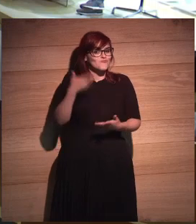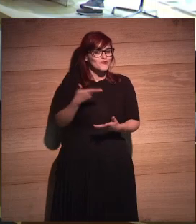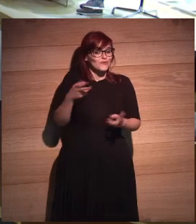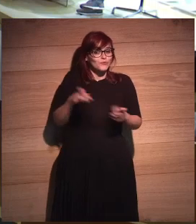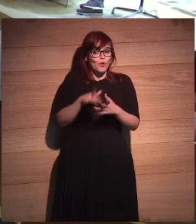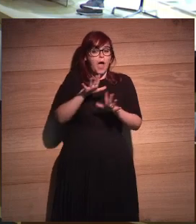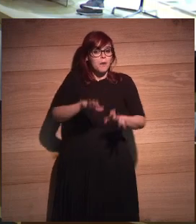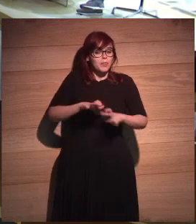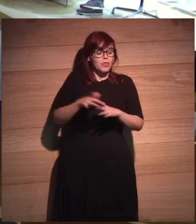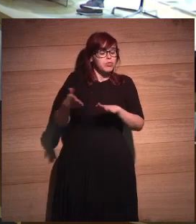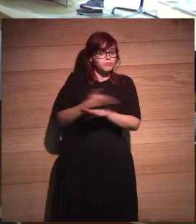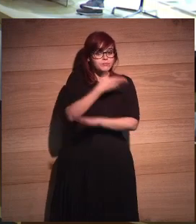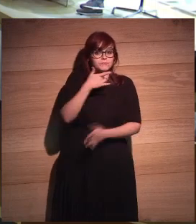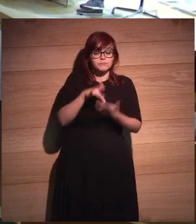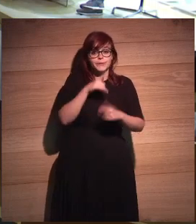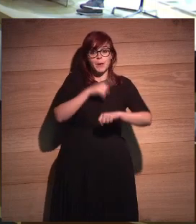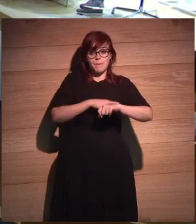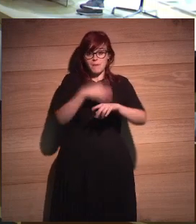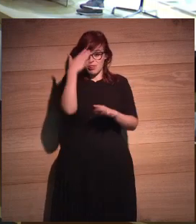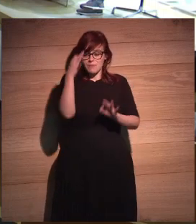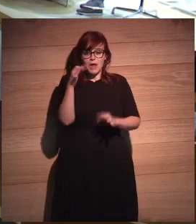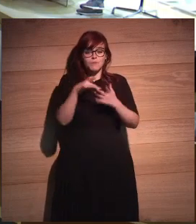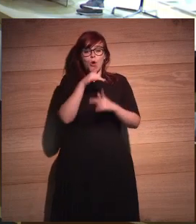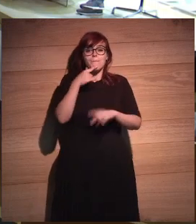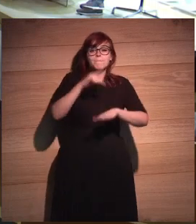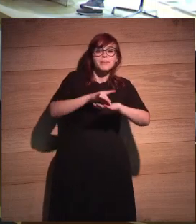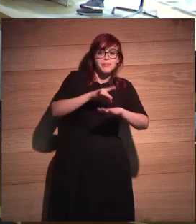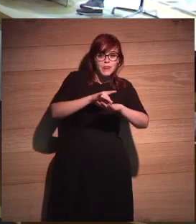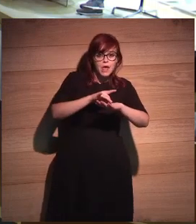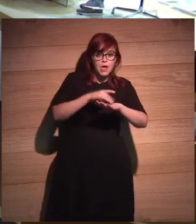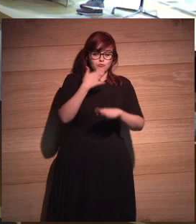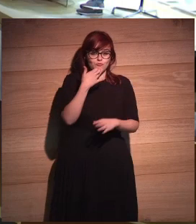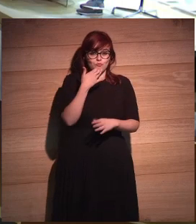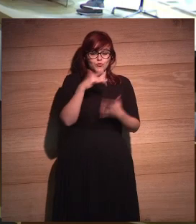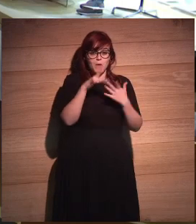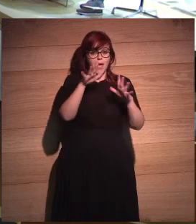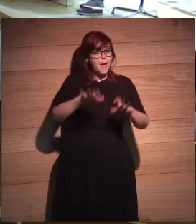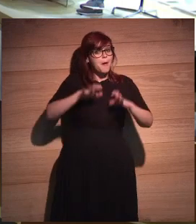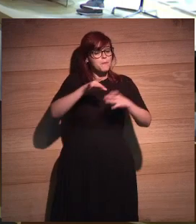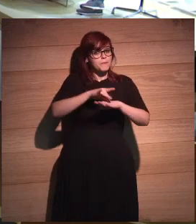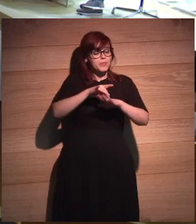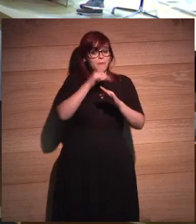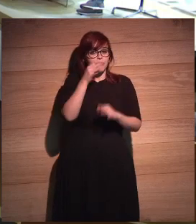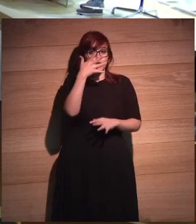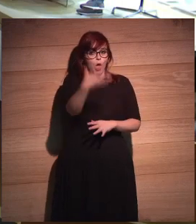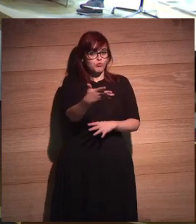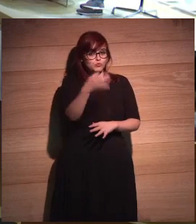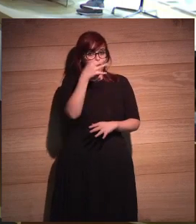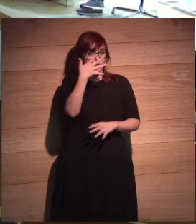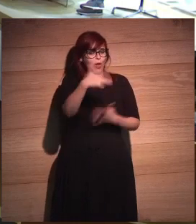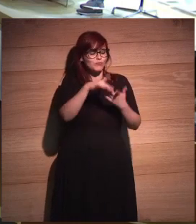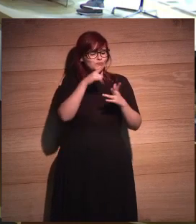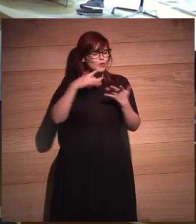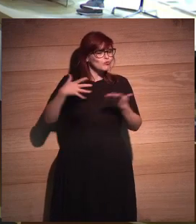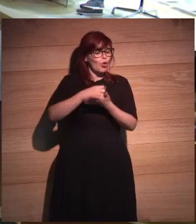has aprendido. Principalmente algo tan importante cuanto medicina. Algo que empiezas y terminas en 5 años, en 5 años ha